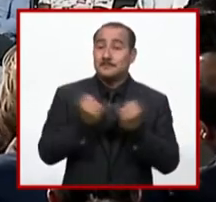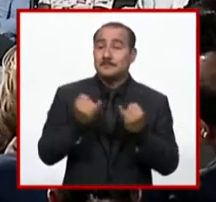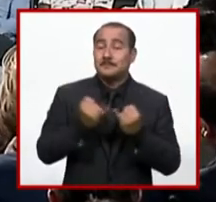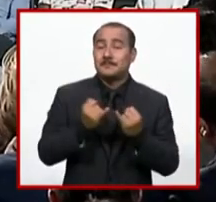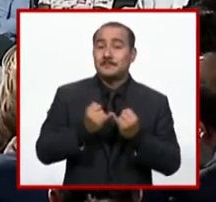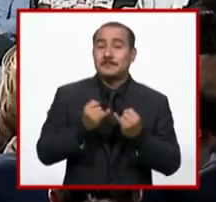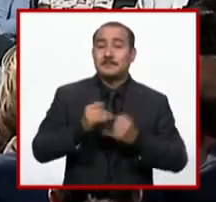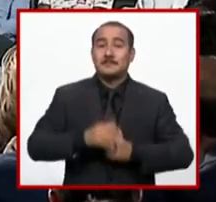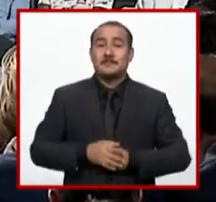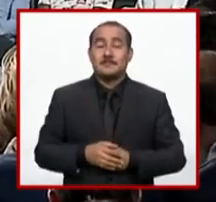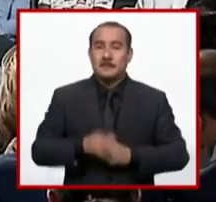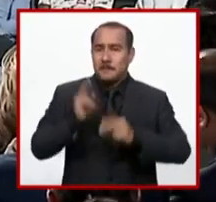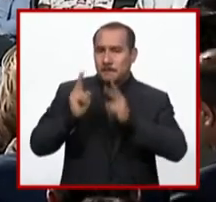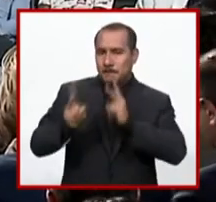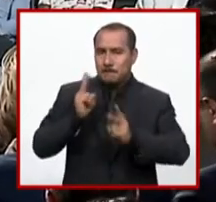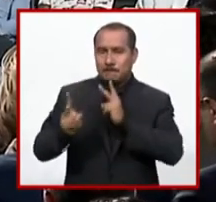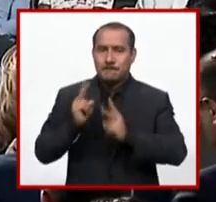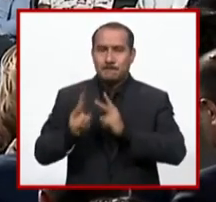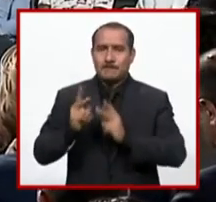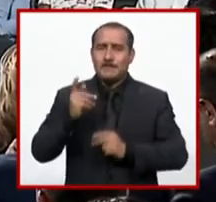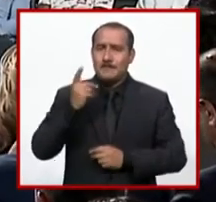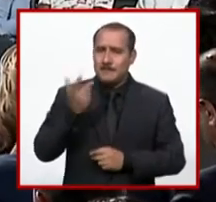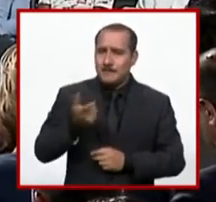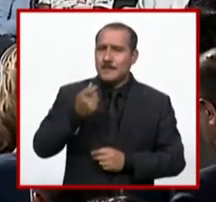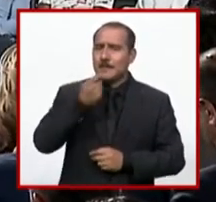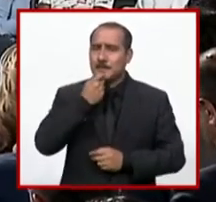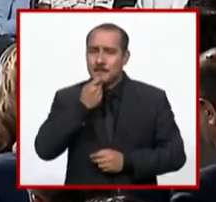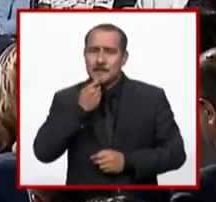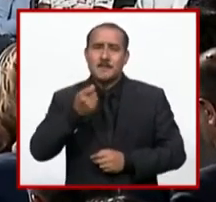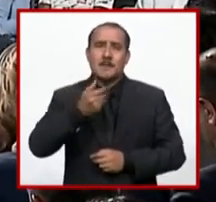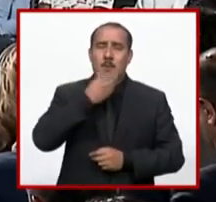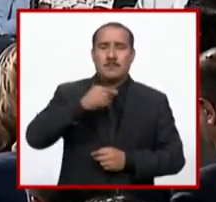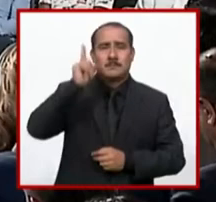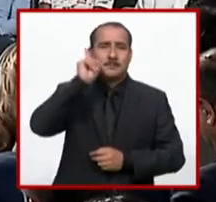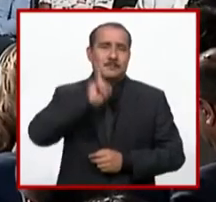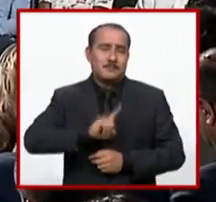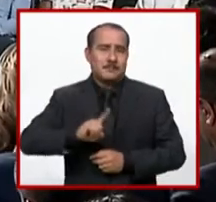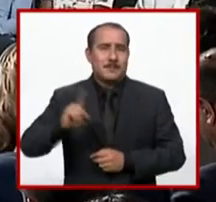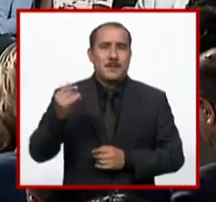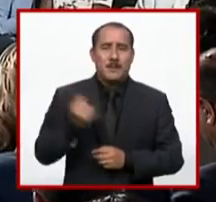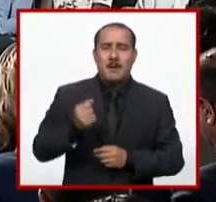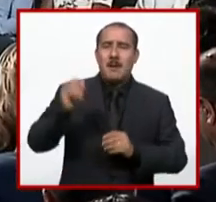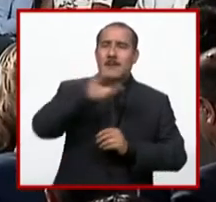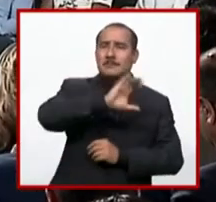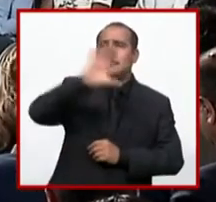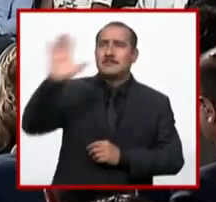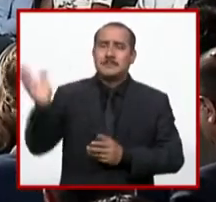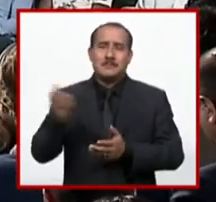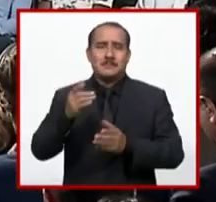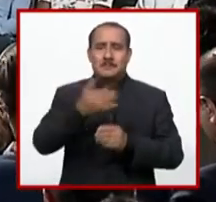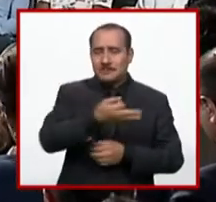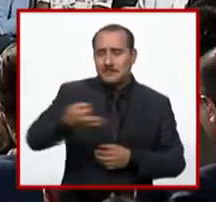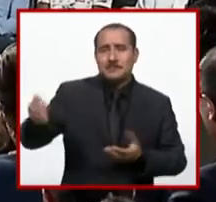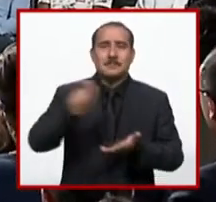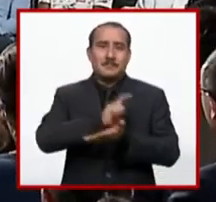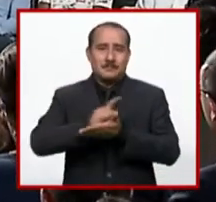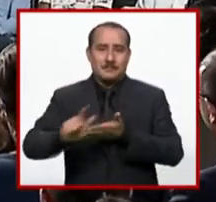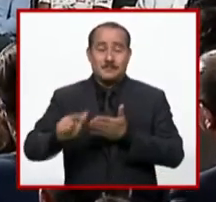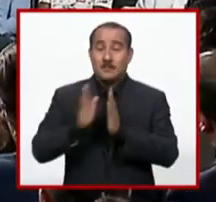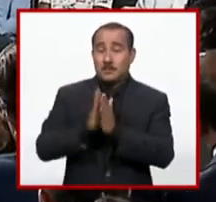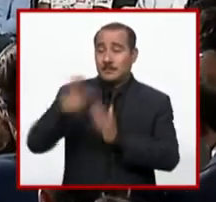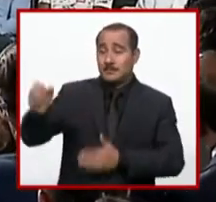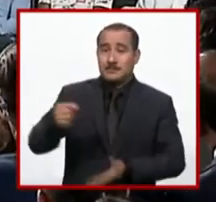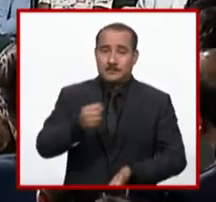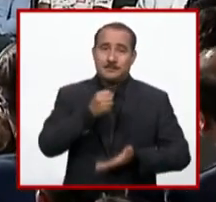que platicar con nuestros niños y nuestras niñas sobre el medio ambiente. Así que si me pasan por favor un micrófono para